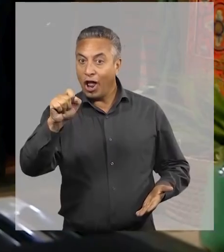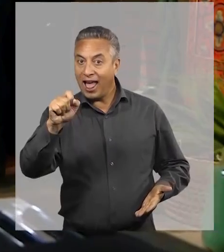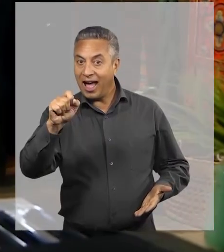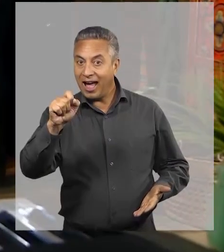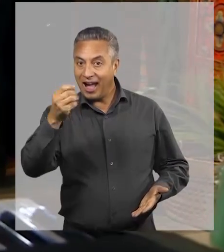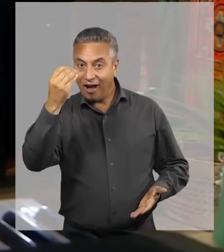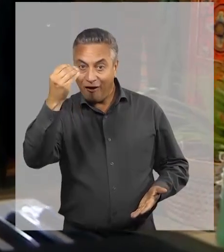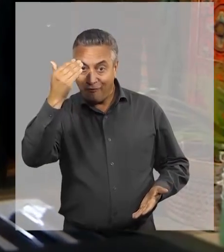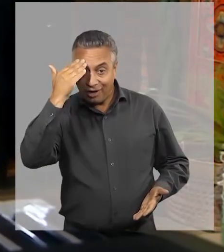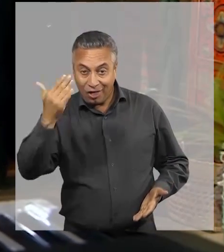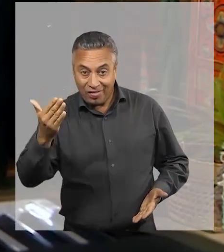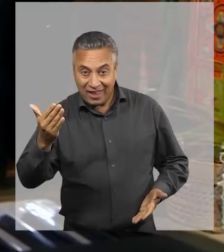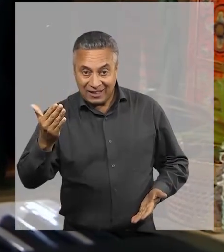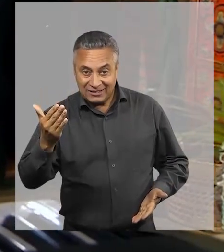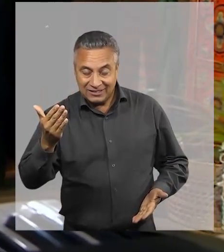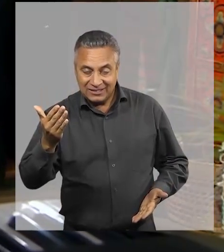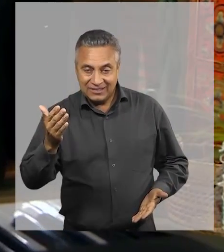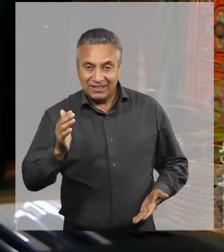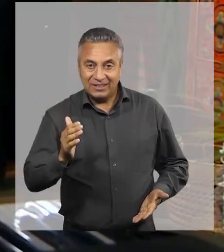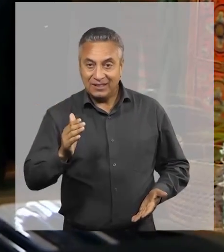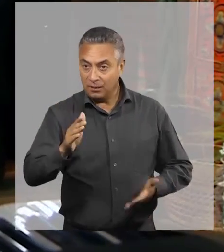Hola. Buenos días.